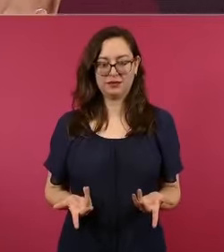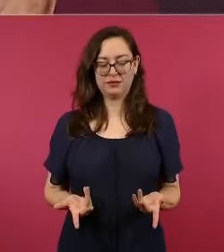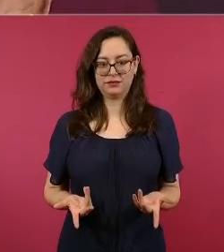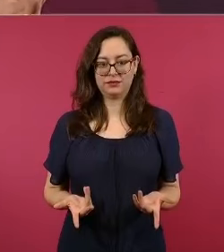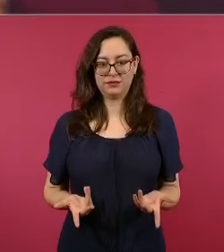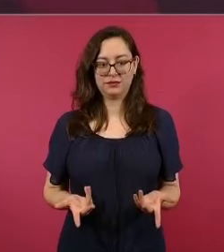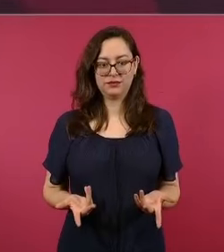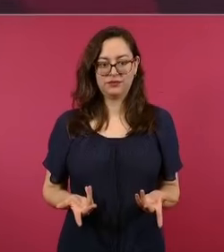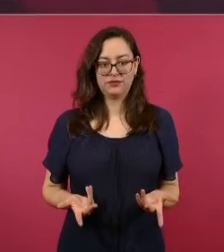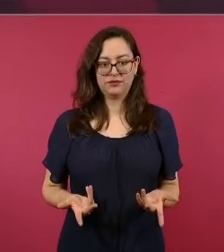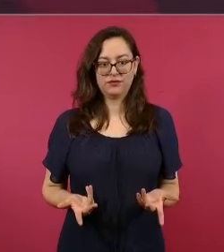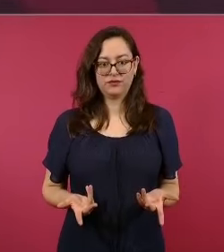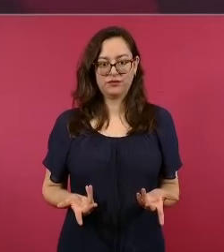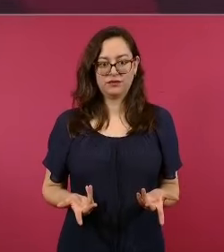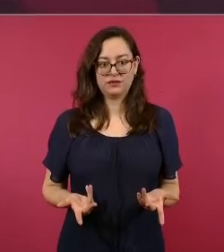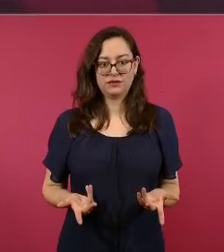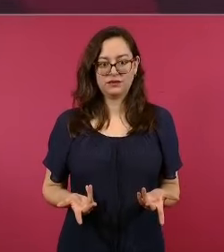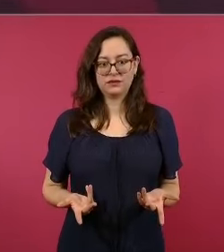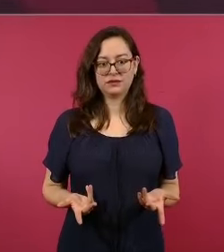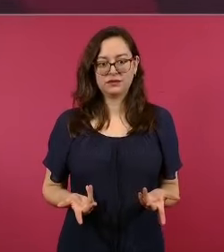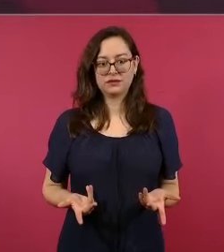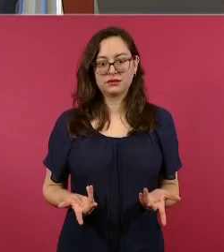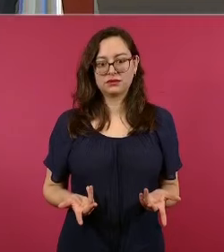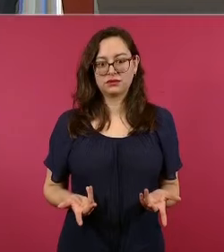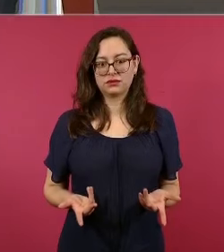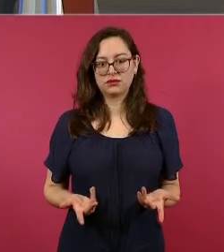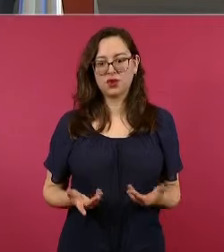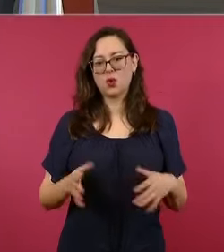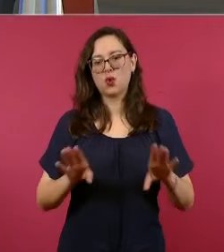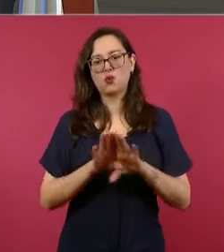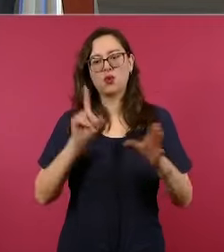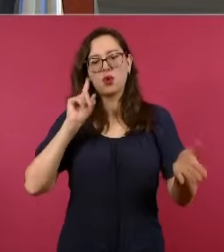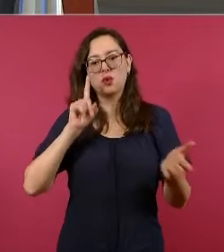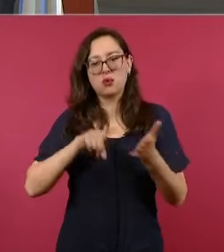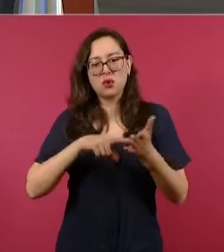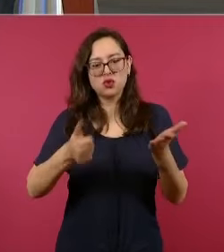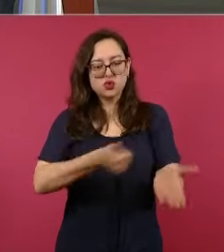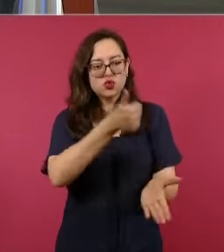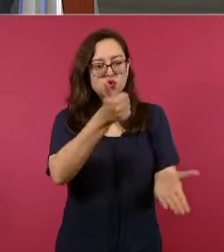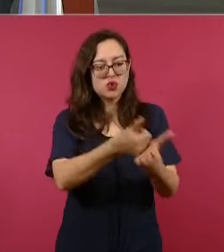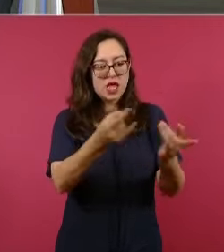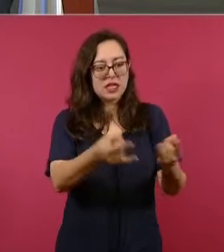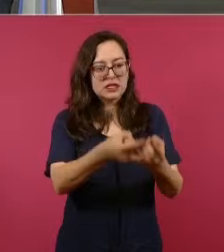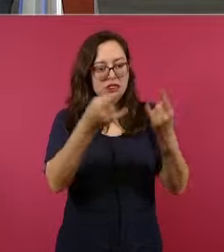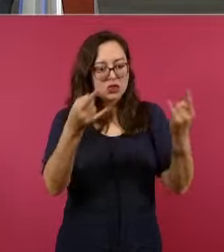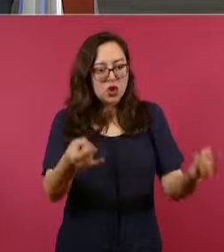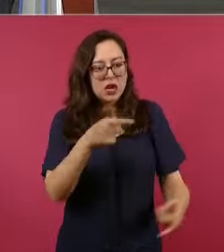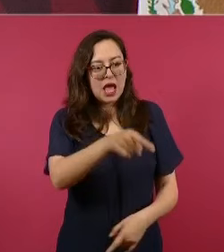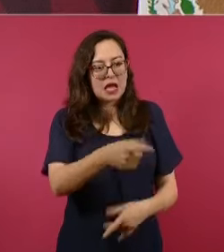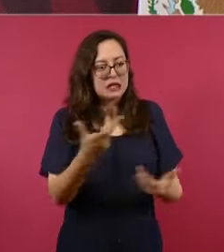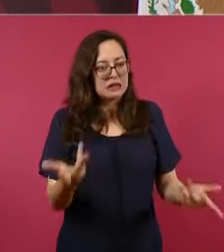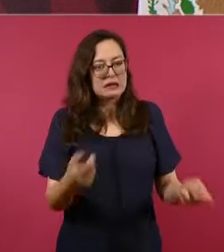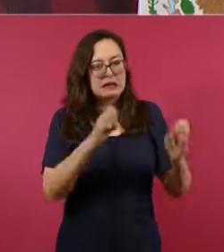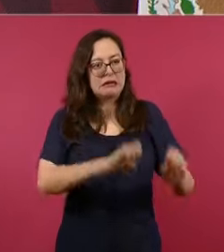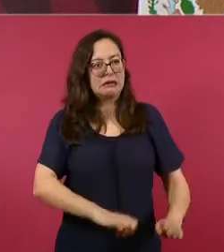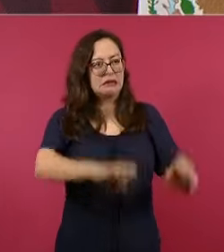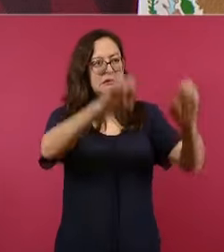respeto quieres ver edificios Pues con todo respo Vete a Miami